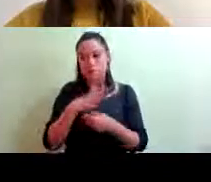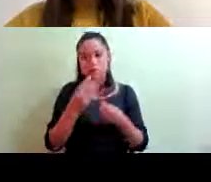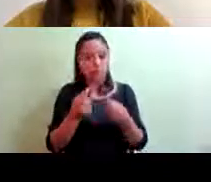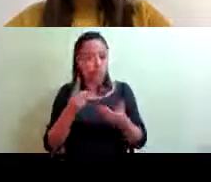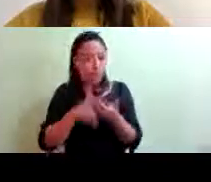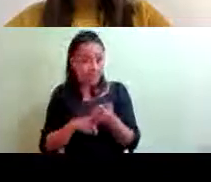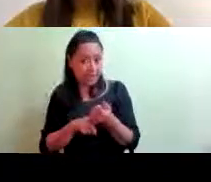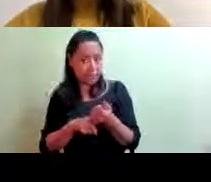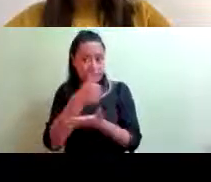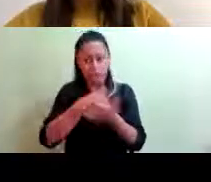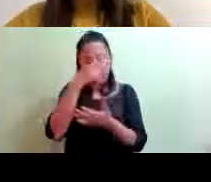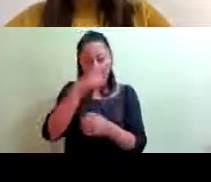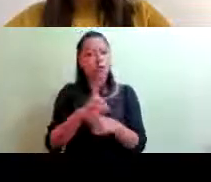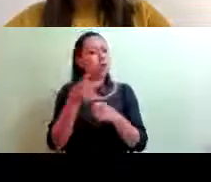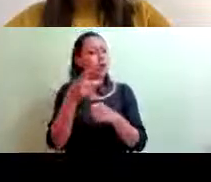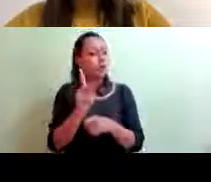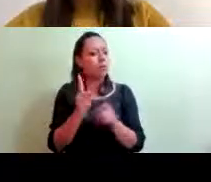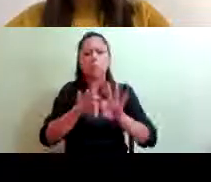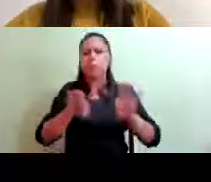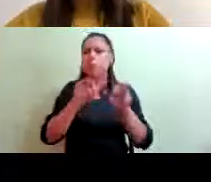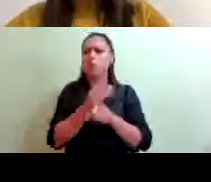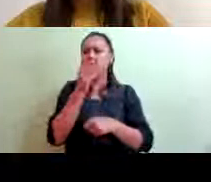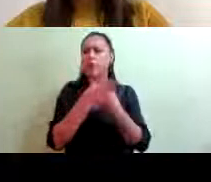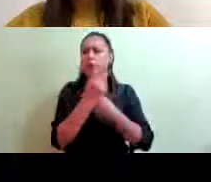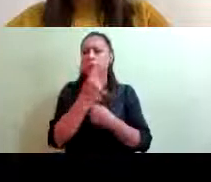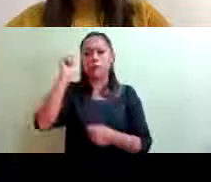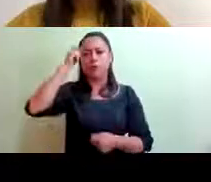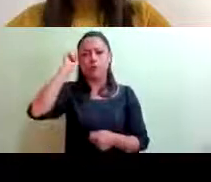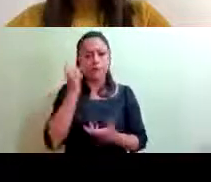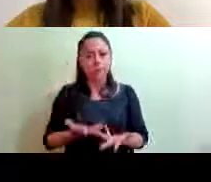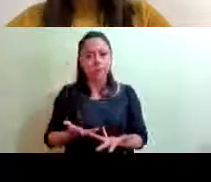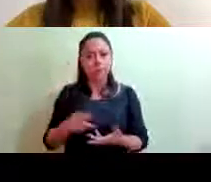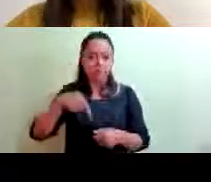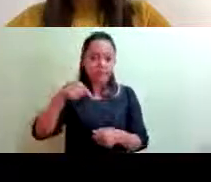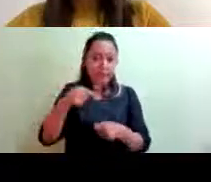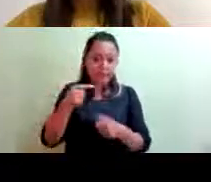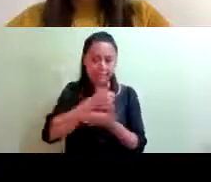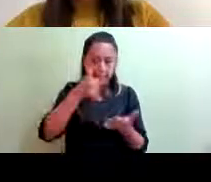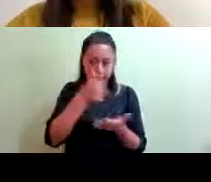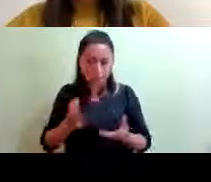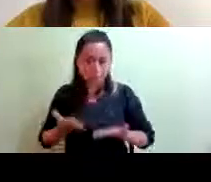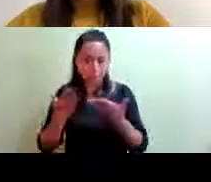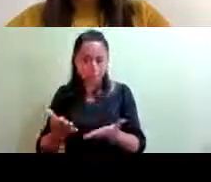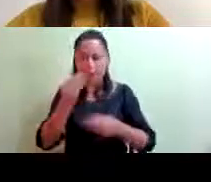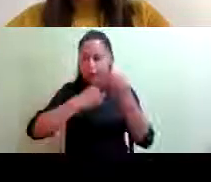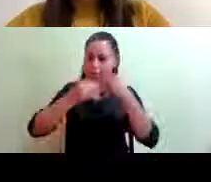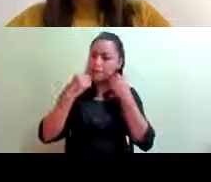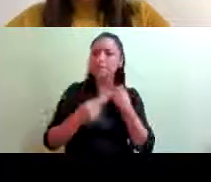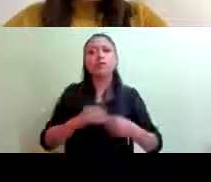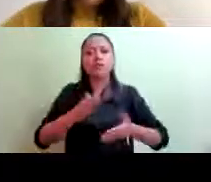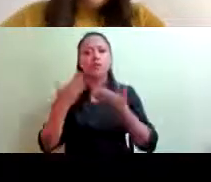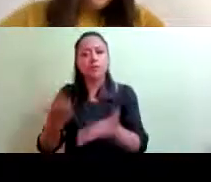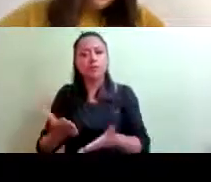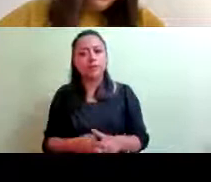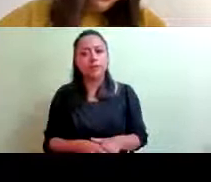es importante también por los servicios ambientales que presta la ciudad, ya que provee alimentos, es una importante reserva de material genético de